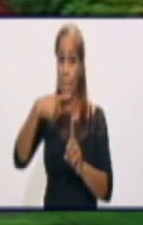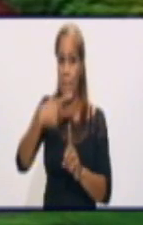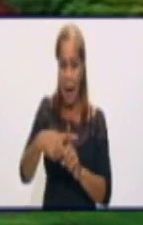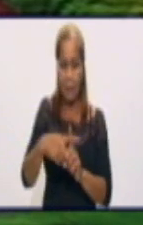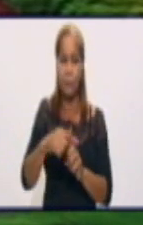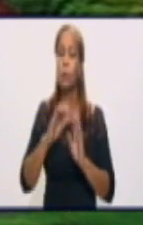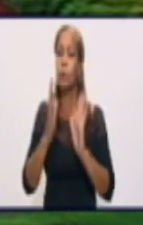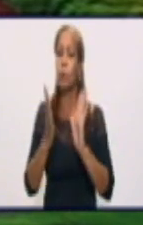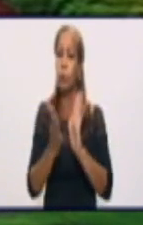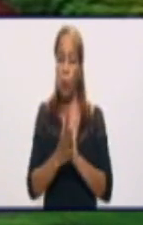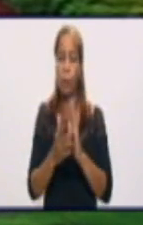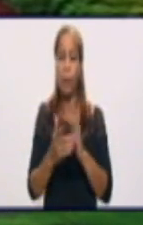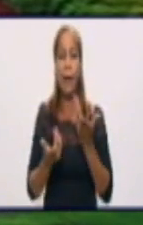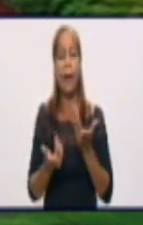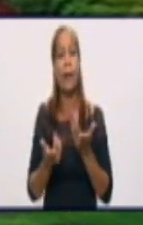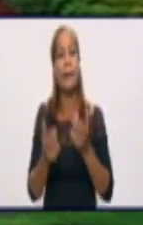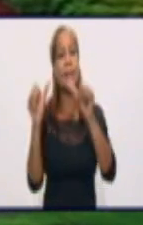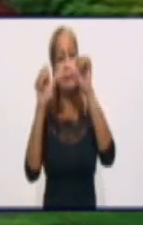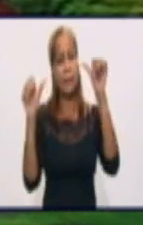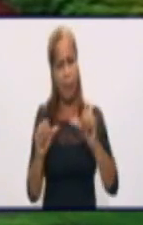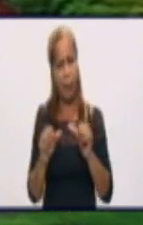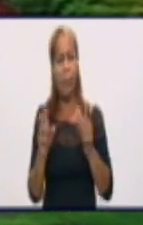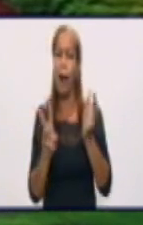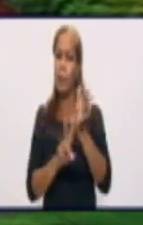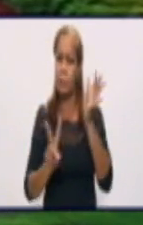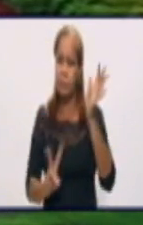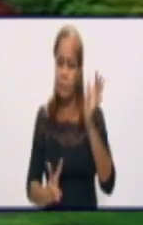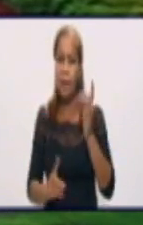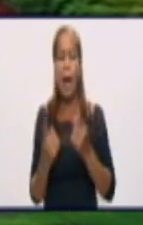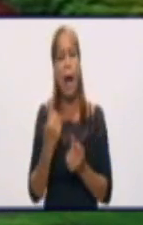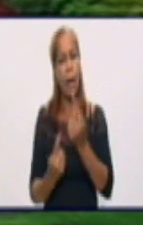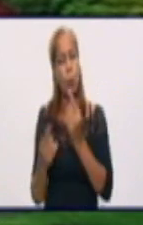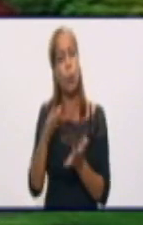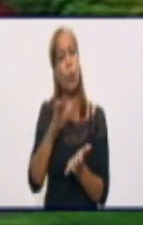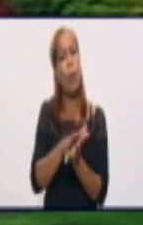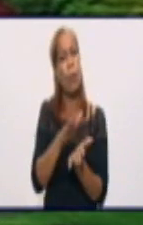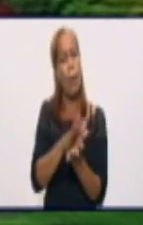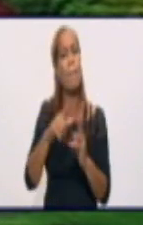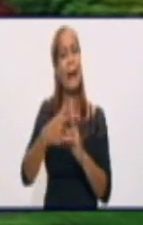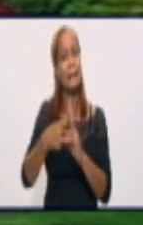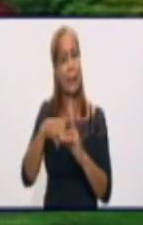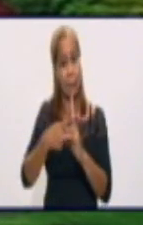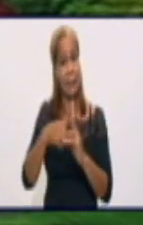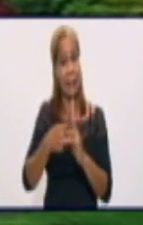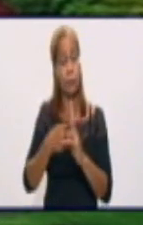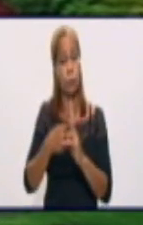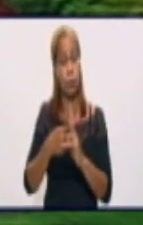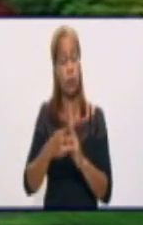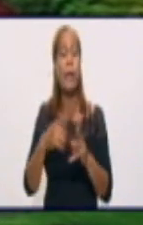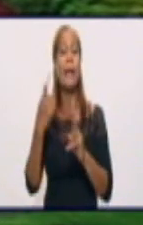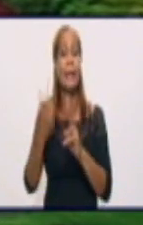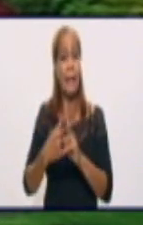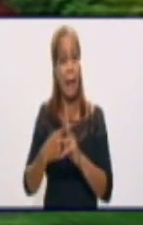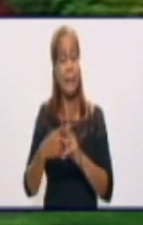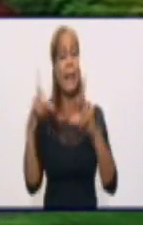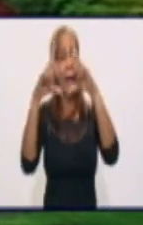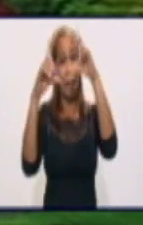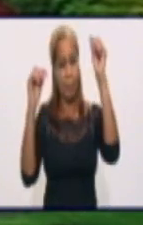generación de electricidad a partir de el mantenimiento algunas de las unidades que existen en el país sería bueno que nos